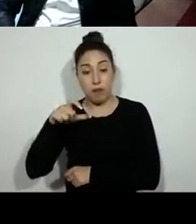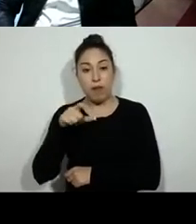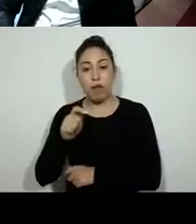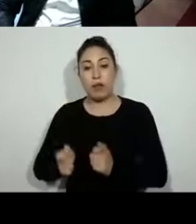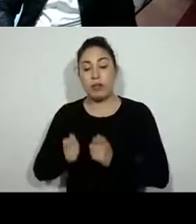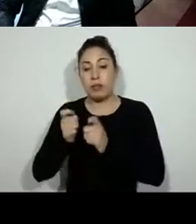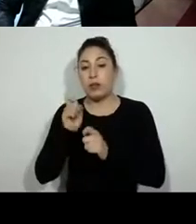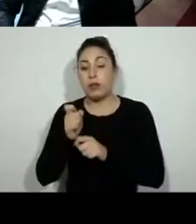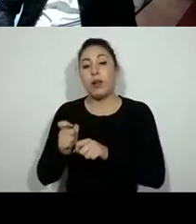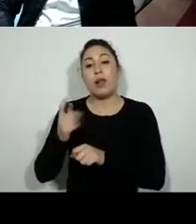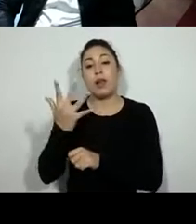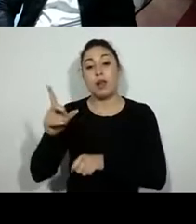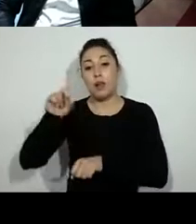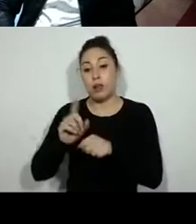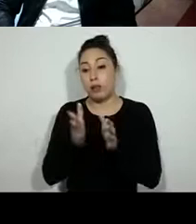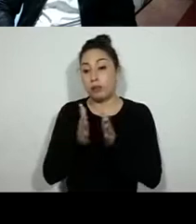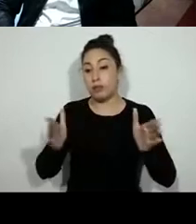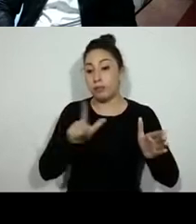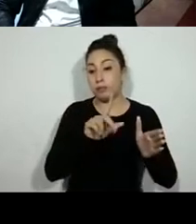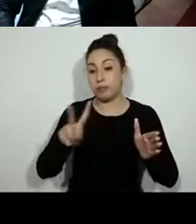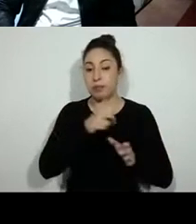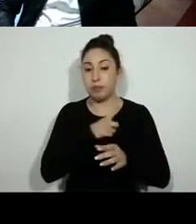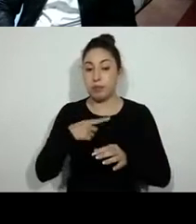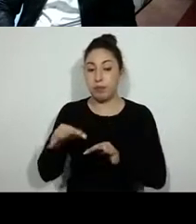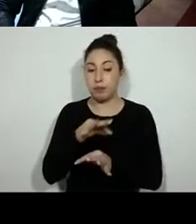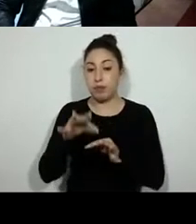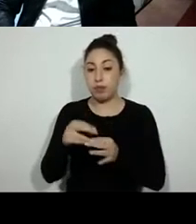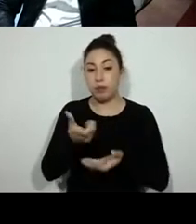para cumplir la sentencia y entregar los